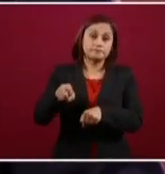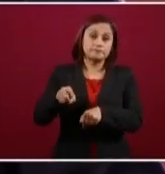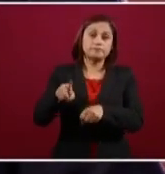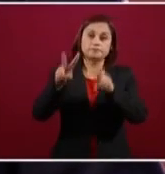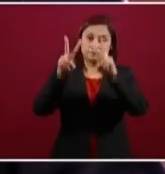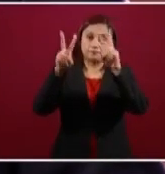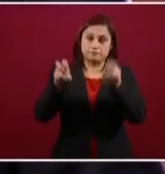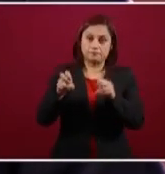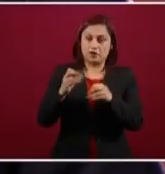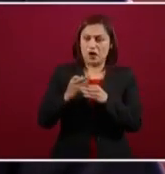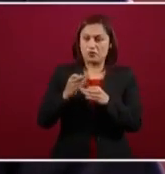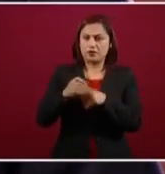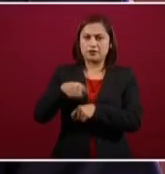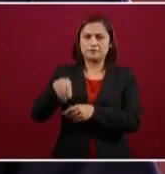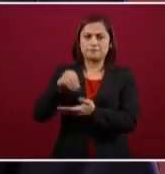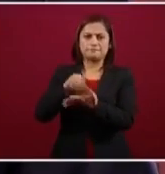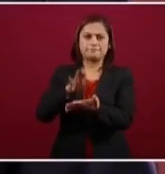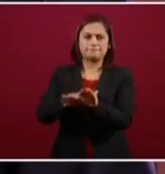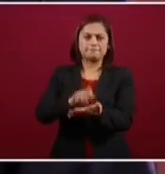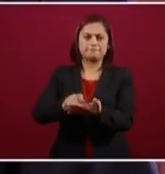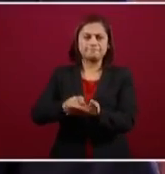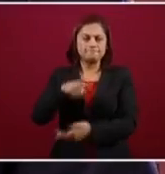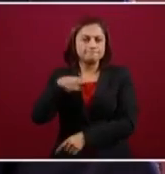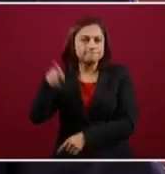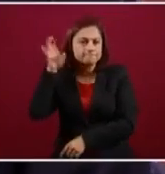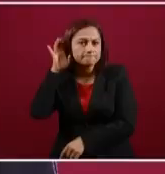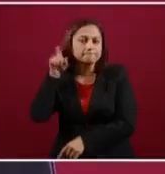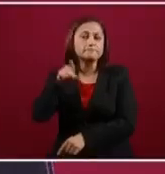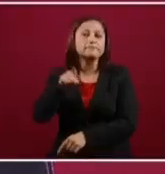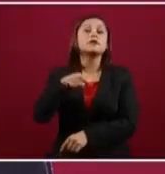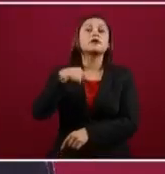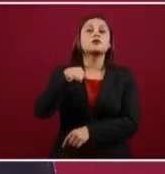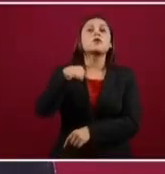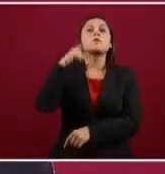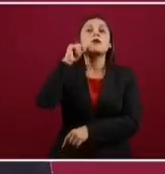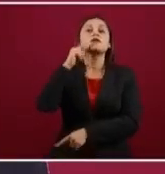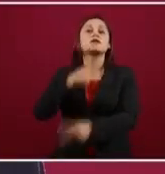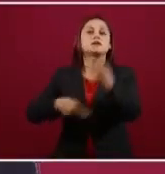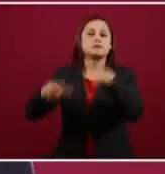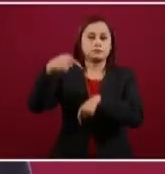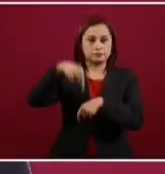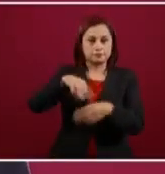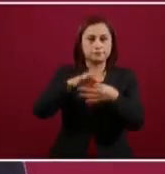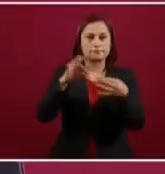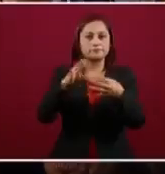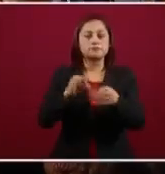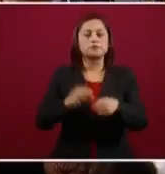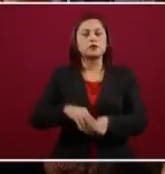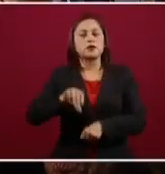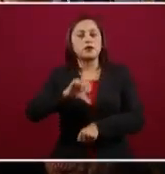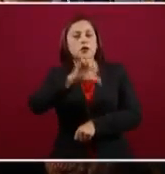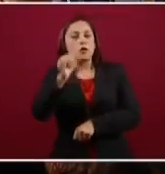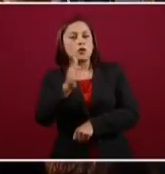tomando nota. Y yo mañana mismo les voy a informar aquí. En otro tema,